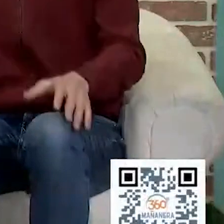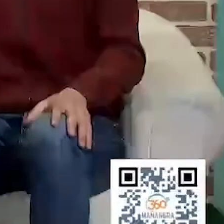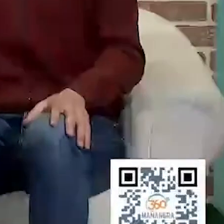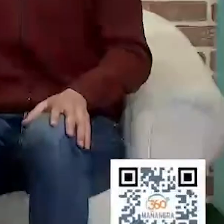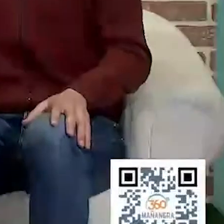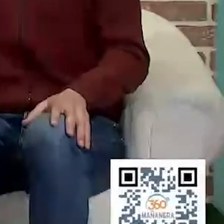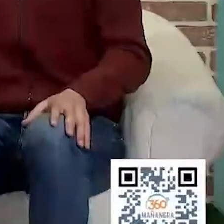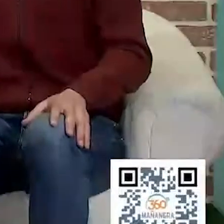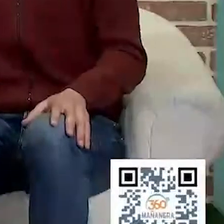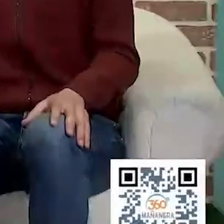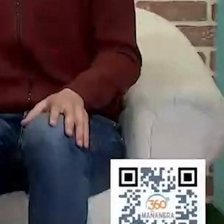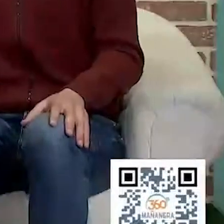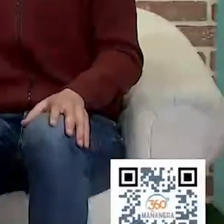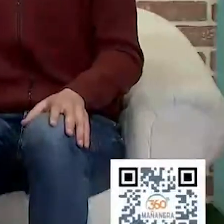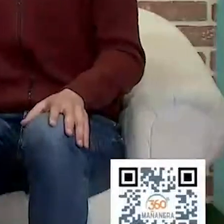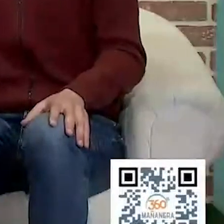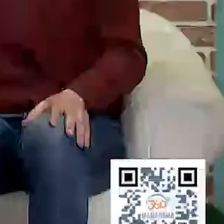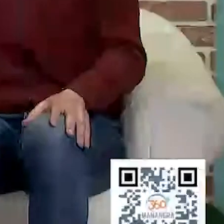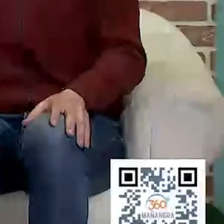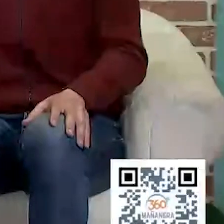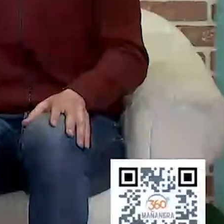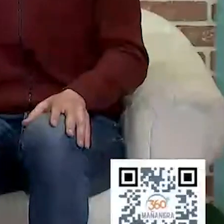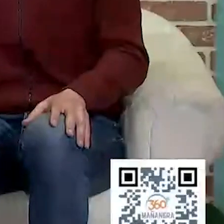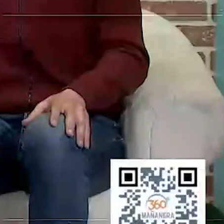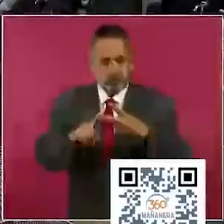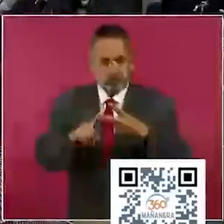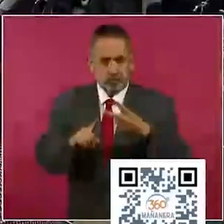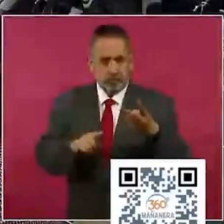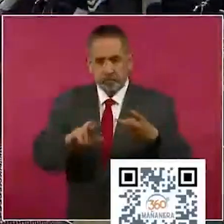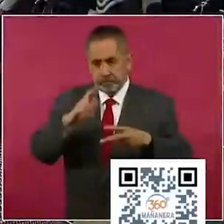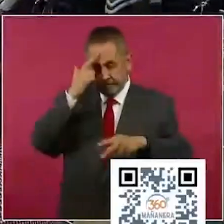y narró algunas anécdotas el presidente, vamos a ver.